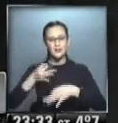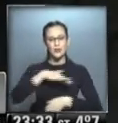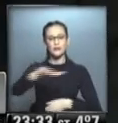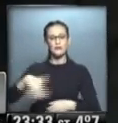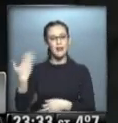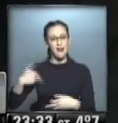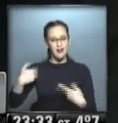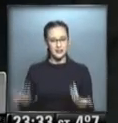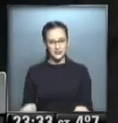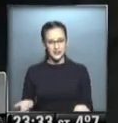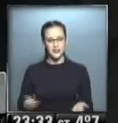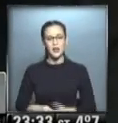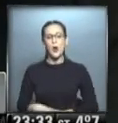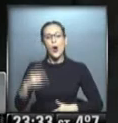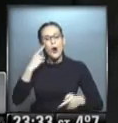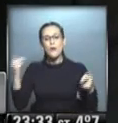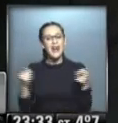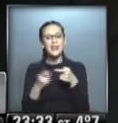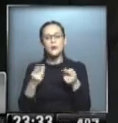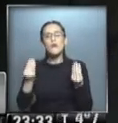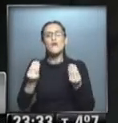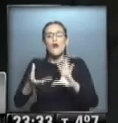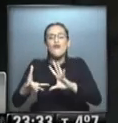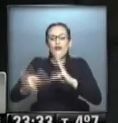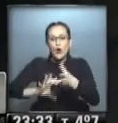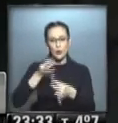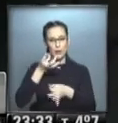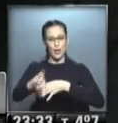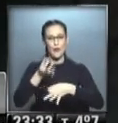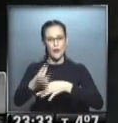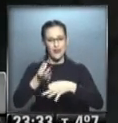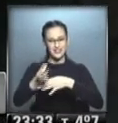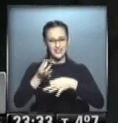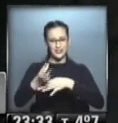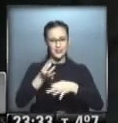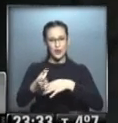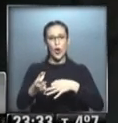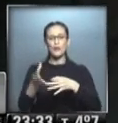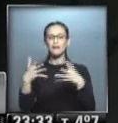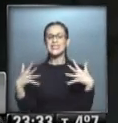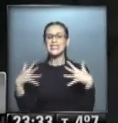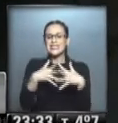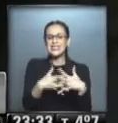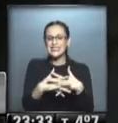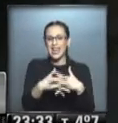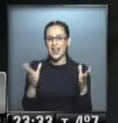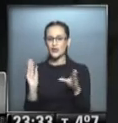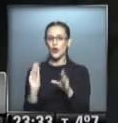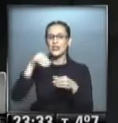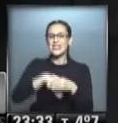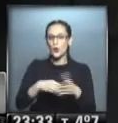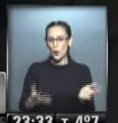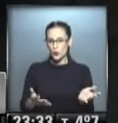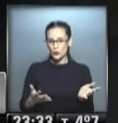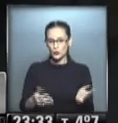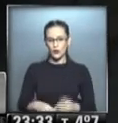planteando fundamentalmente un modelo educativo con fuerte contenido de inclusión y que nos